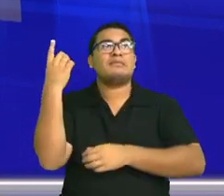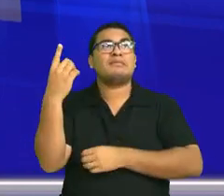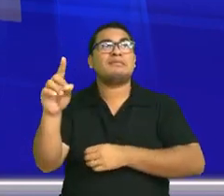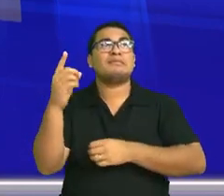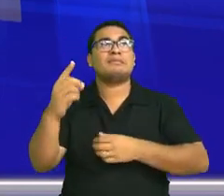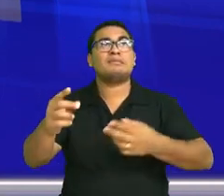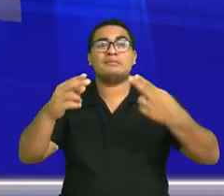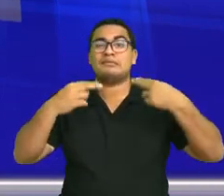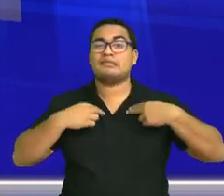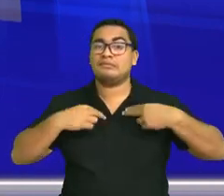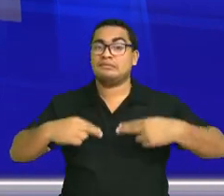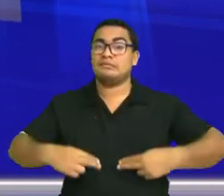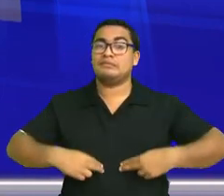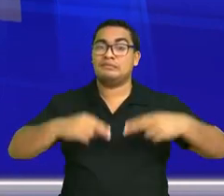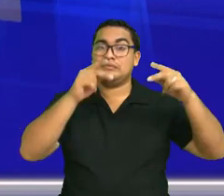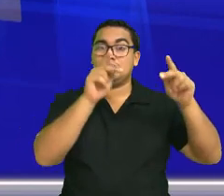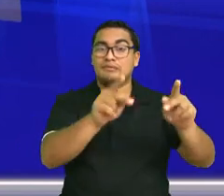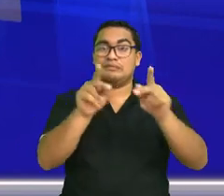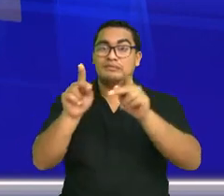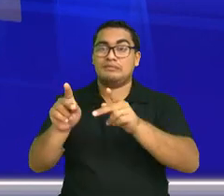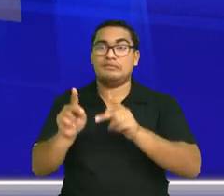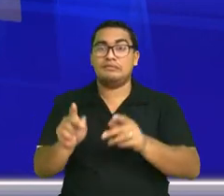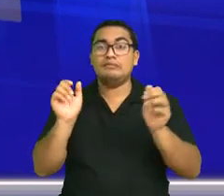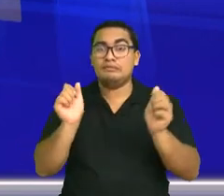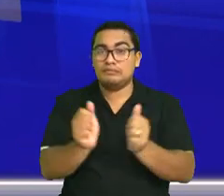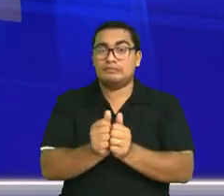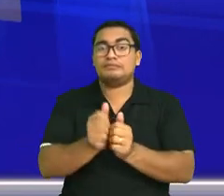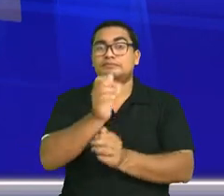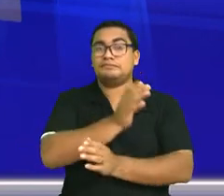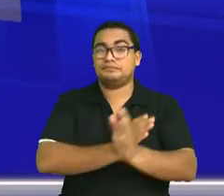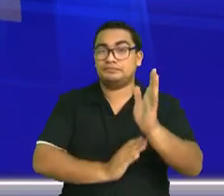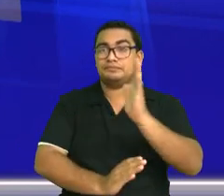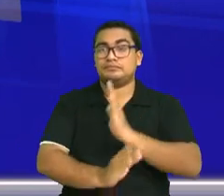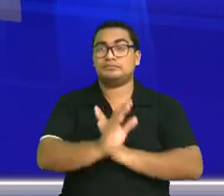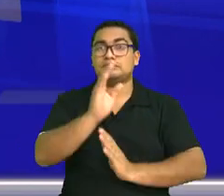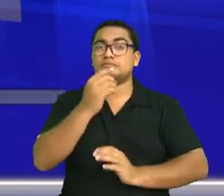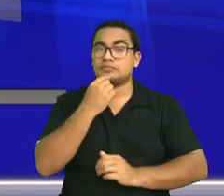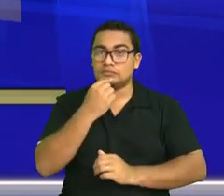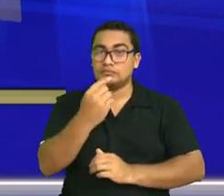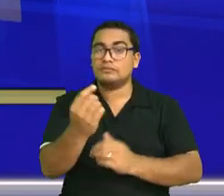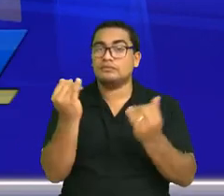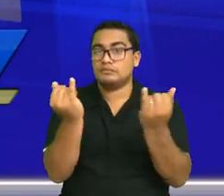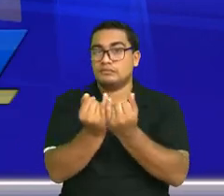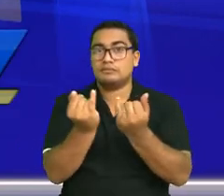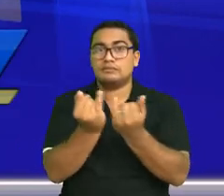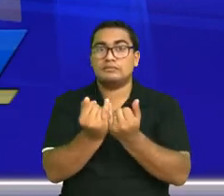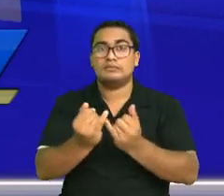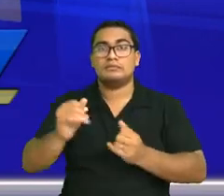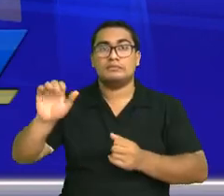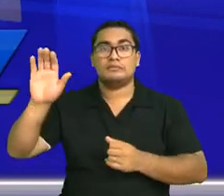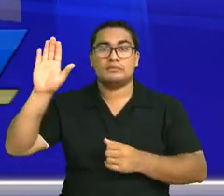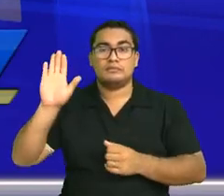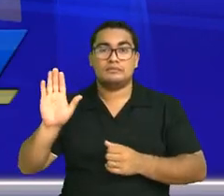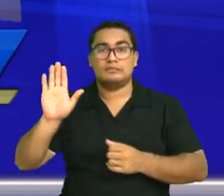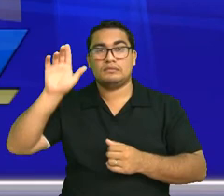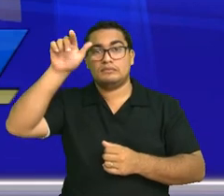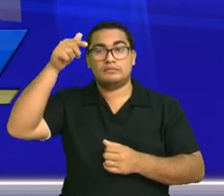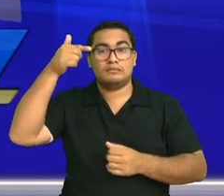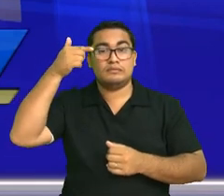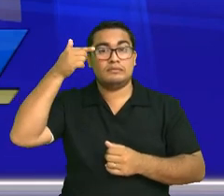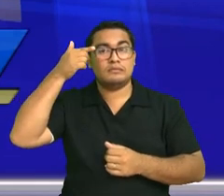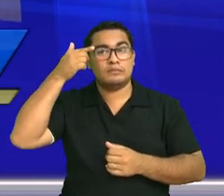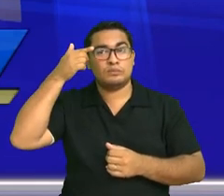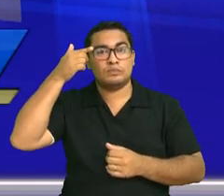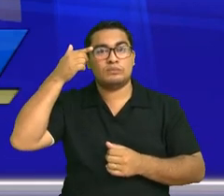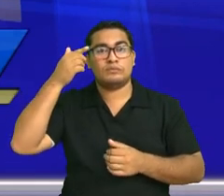con discapacidad, así como el compromiso de nuestro Gobierno de Reconciliación y